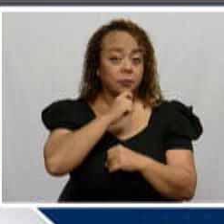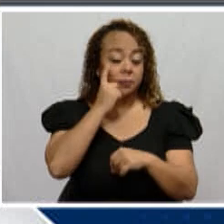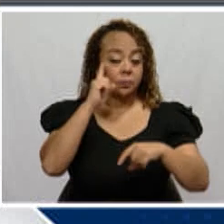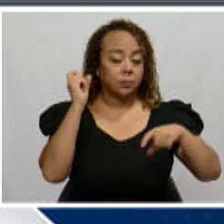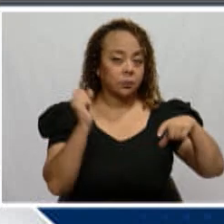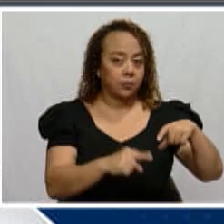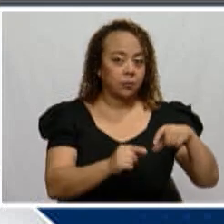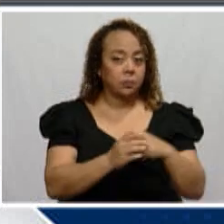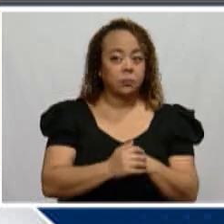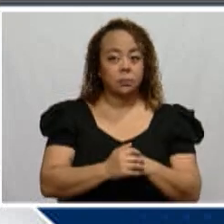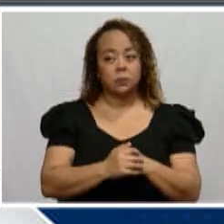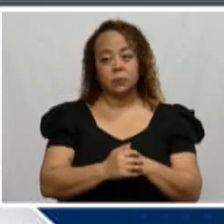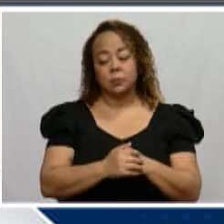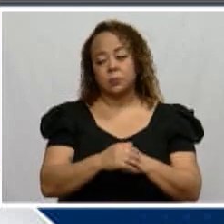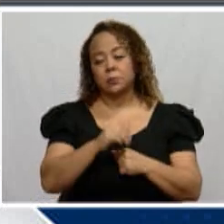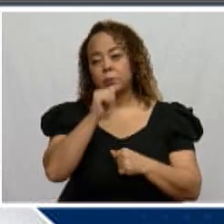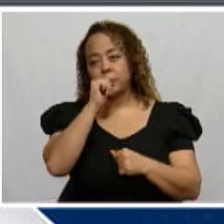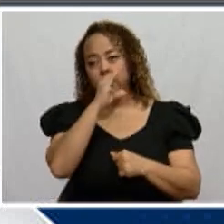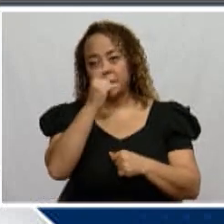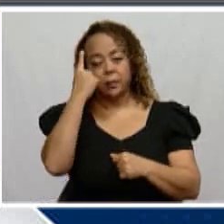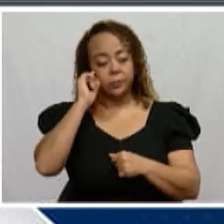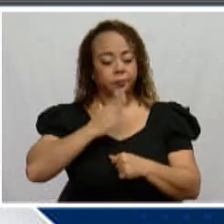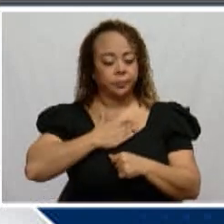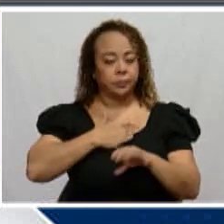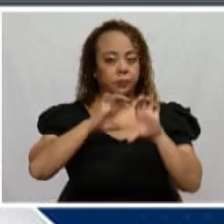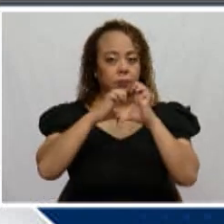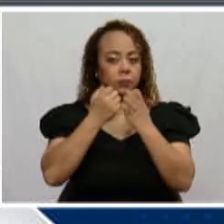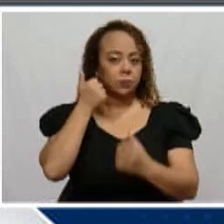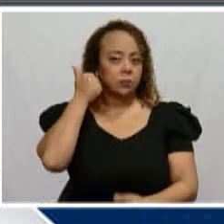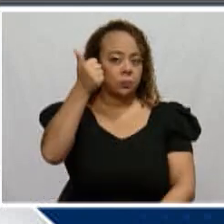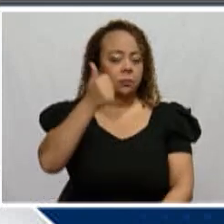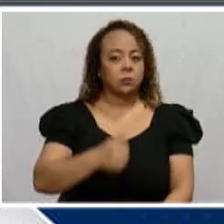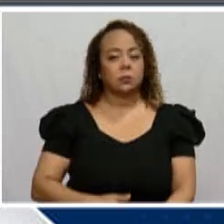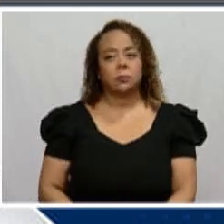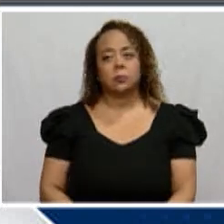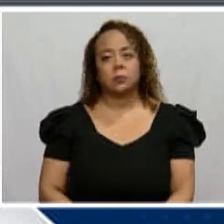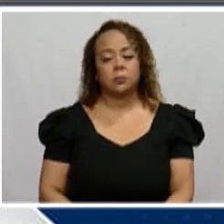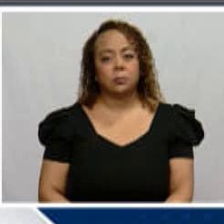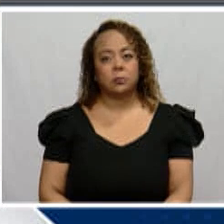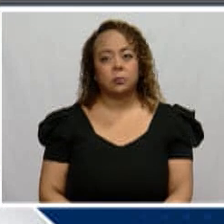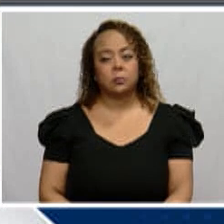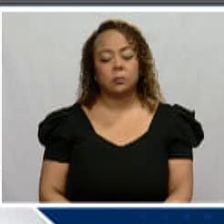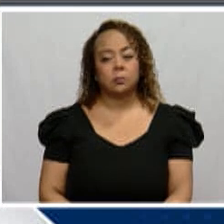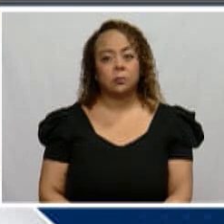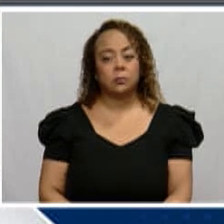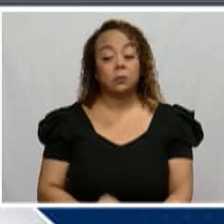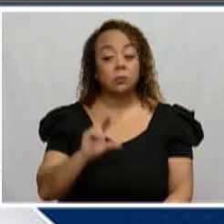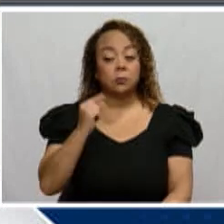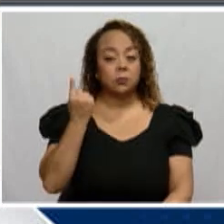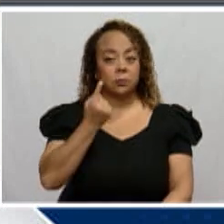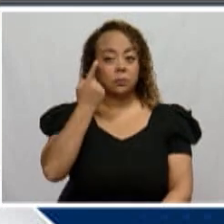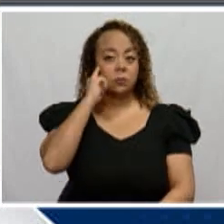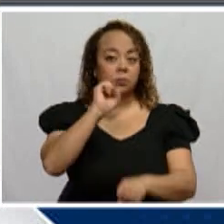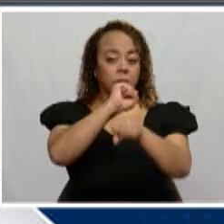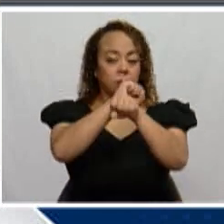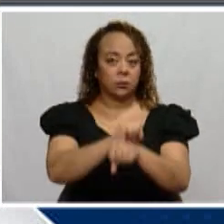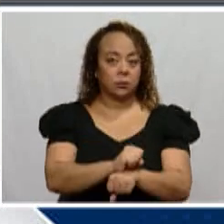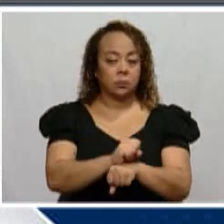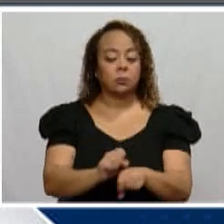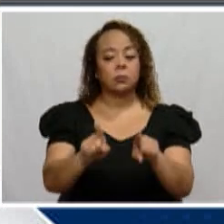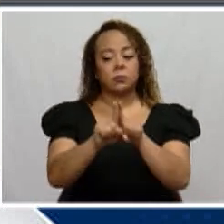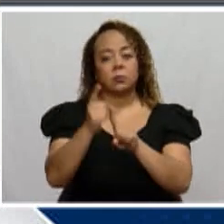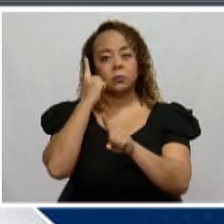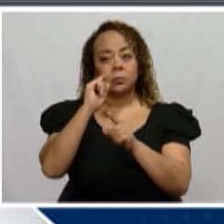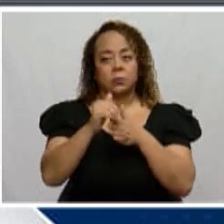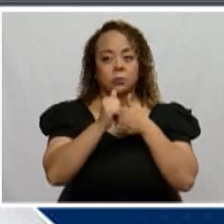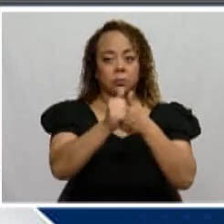notar la figura lo de Campbell y para mí el equipo la liga por no solamente por el clásico sino también